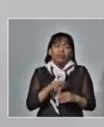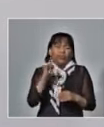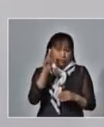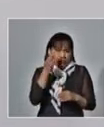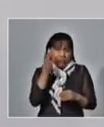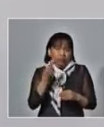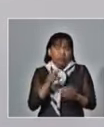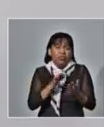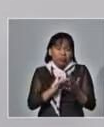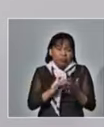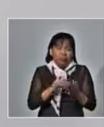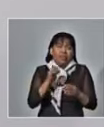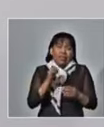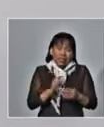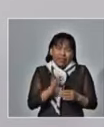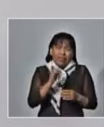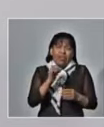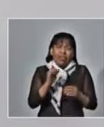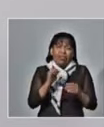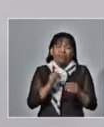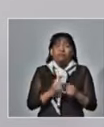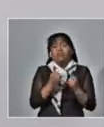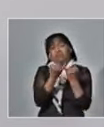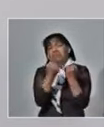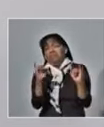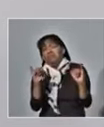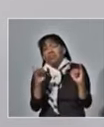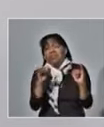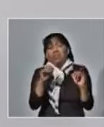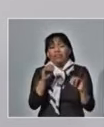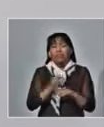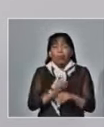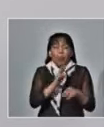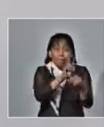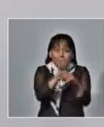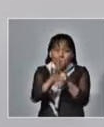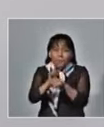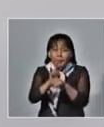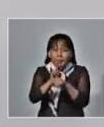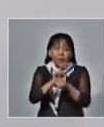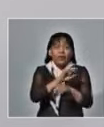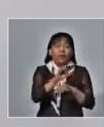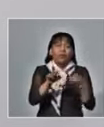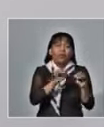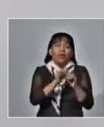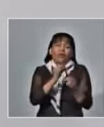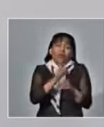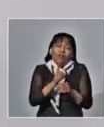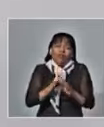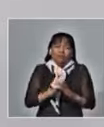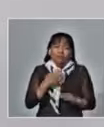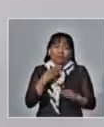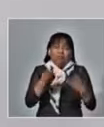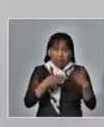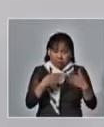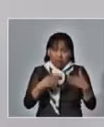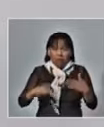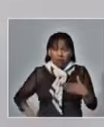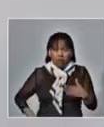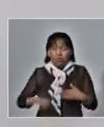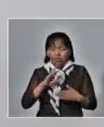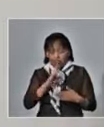universidades, que sea un contralor independiente y que tenga vigilancia de la sociedad. Ese es un gobierno moderno, un gobierno de